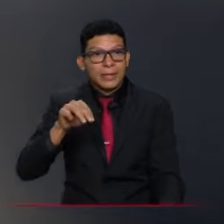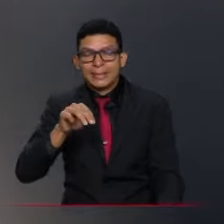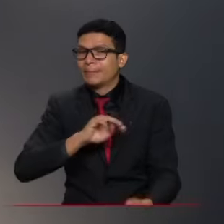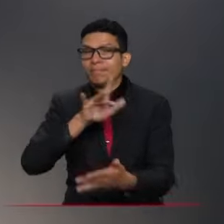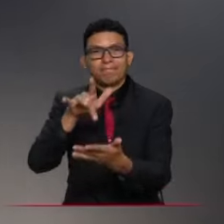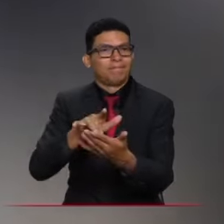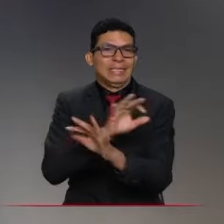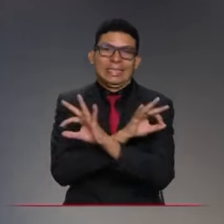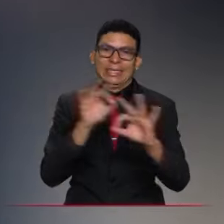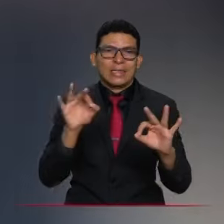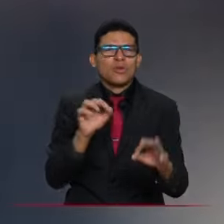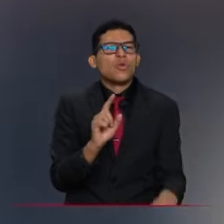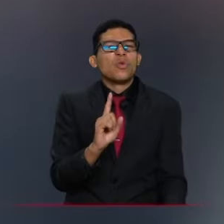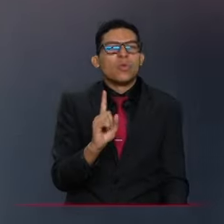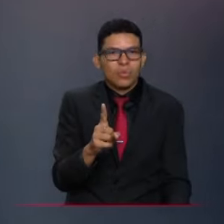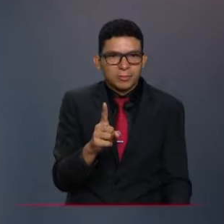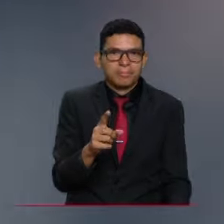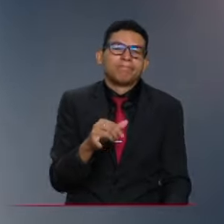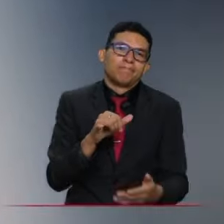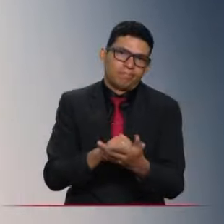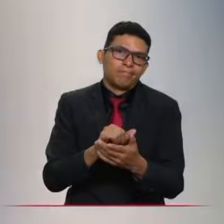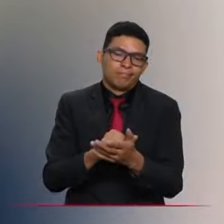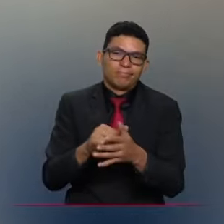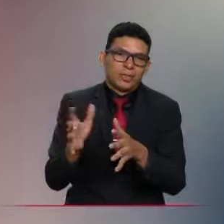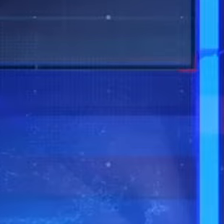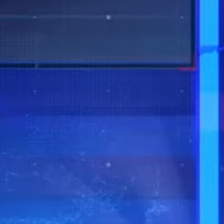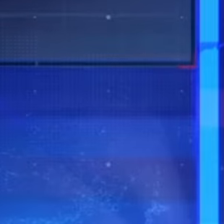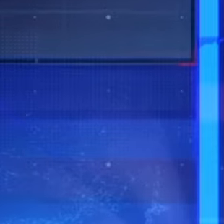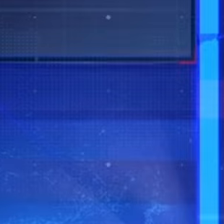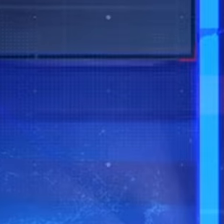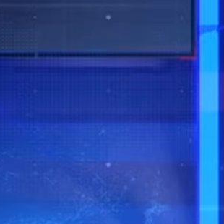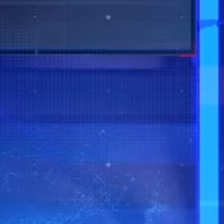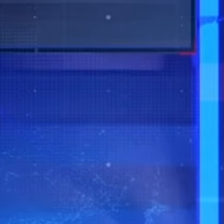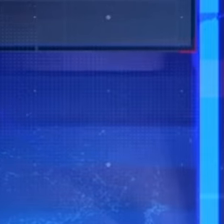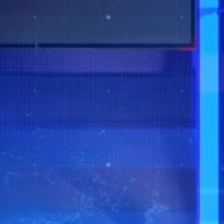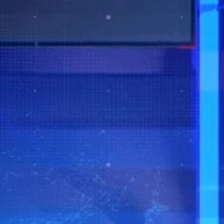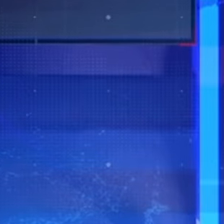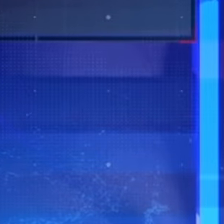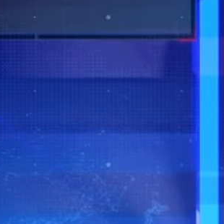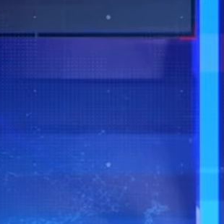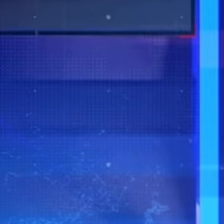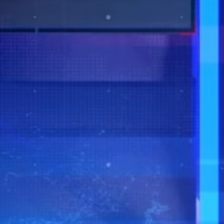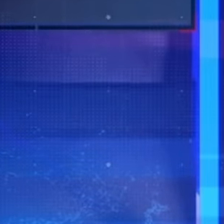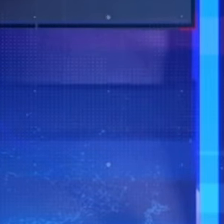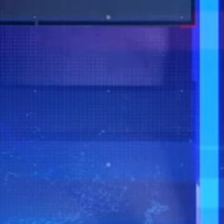destino debido a estas condiciones climáticas.